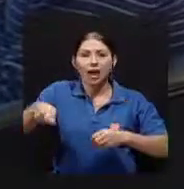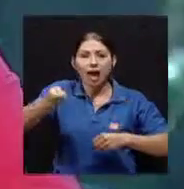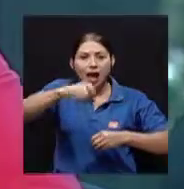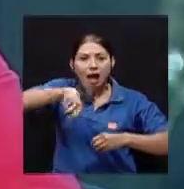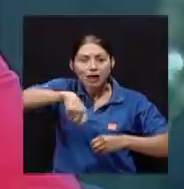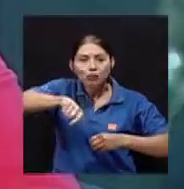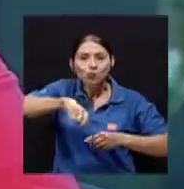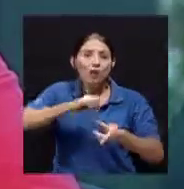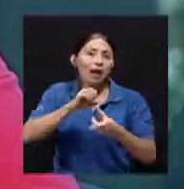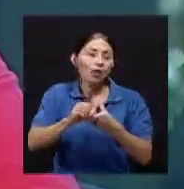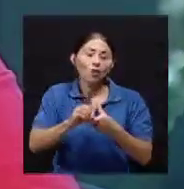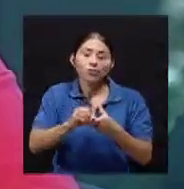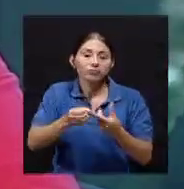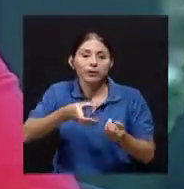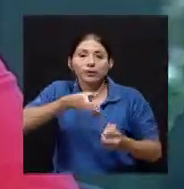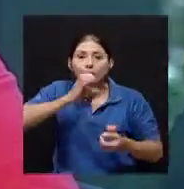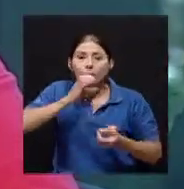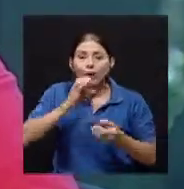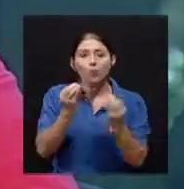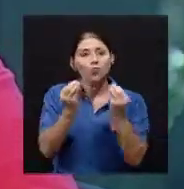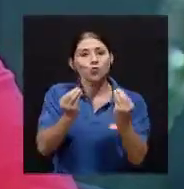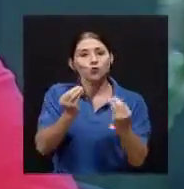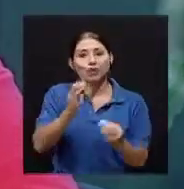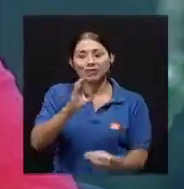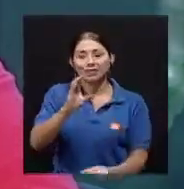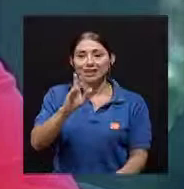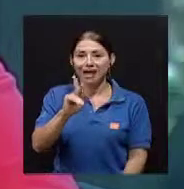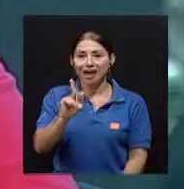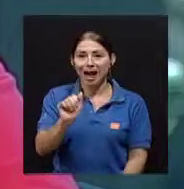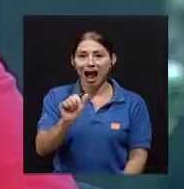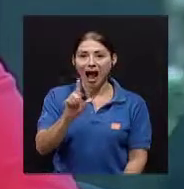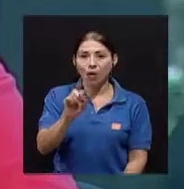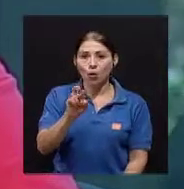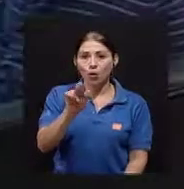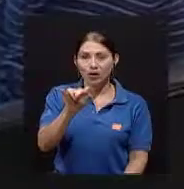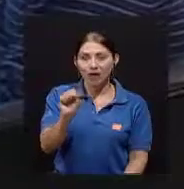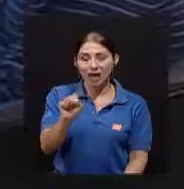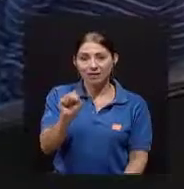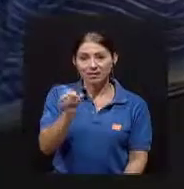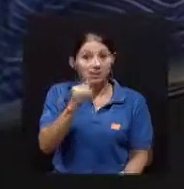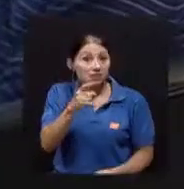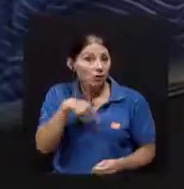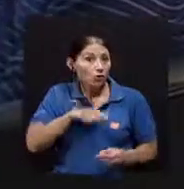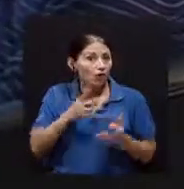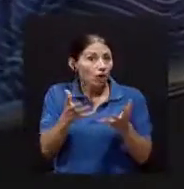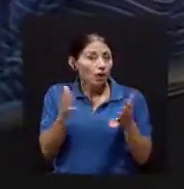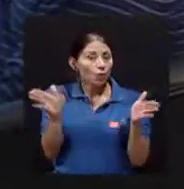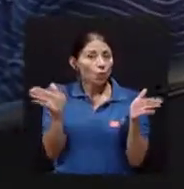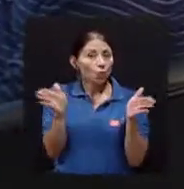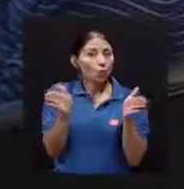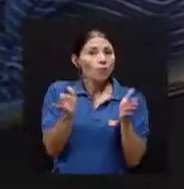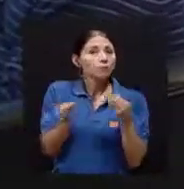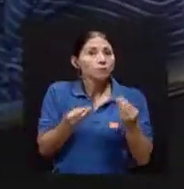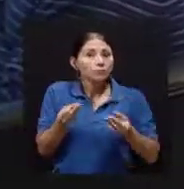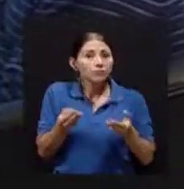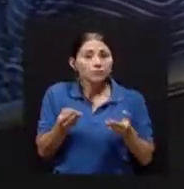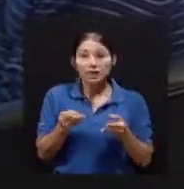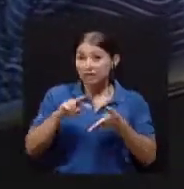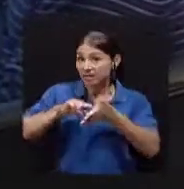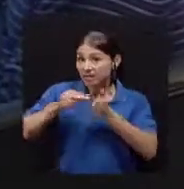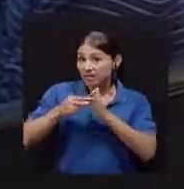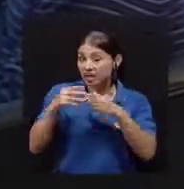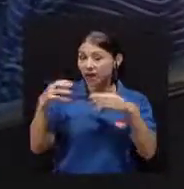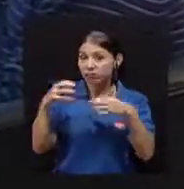azúcar o de bebidas con muchas calorías, que es lo que queremos, si queremos reducir de peso, ¿verdad? O sea, en términos así bastante sencillos,